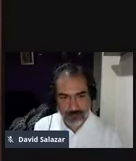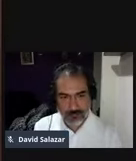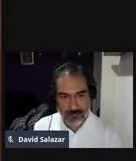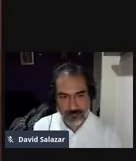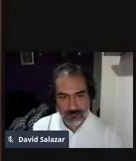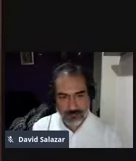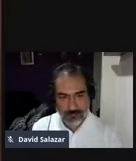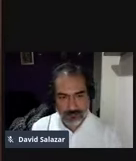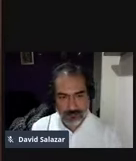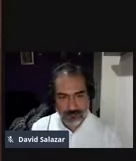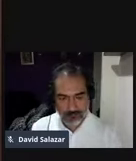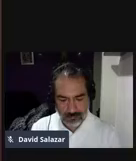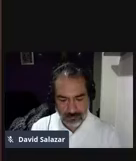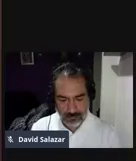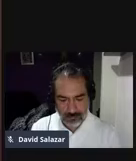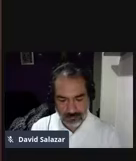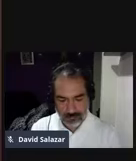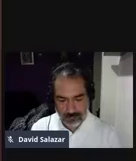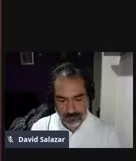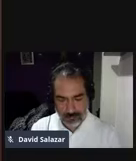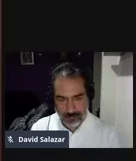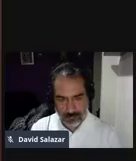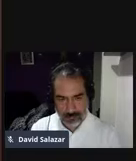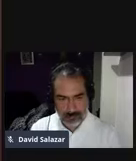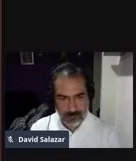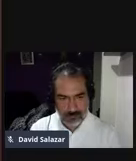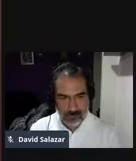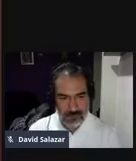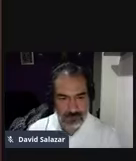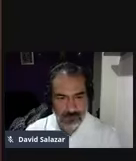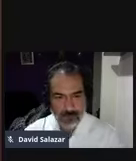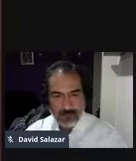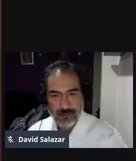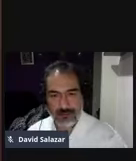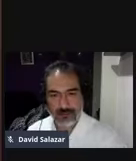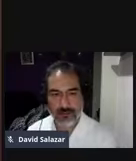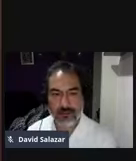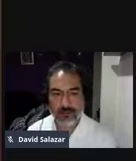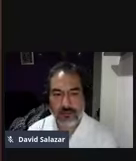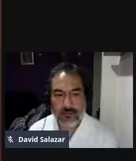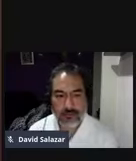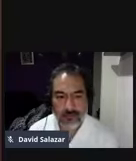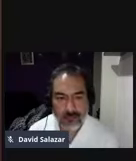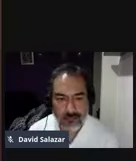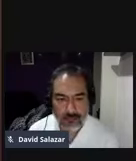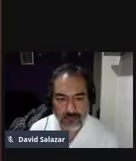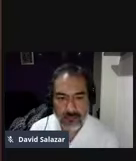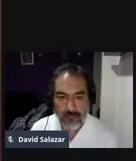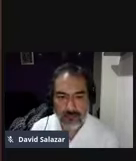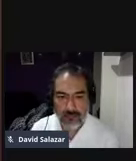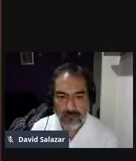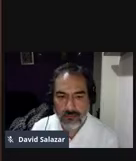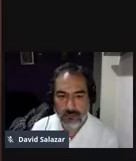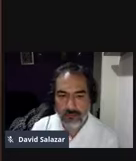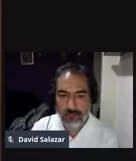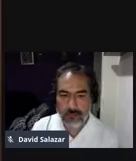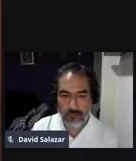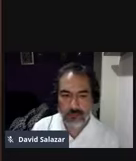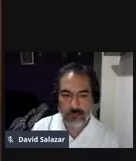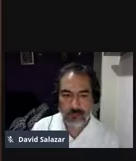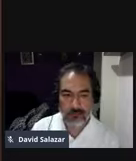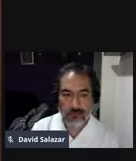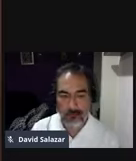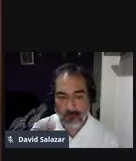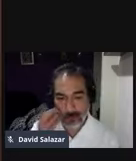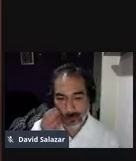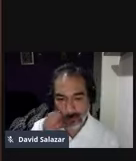motivantes, exactamente, ¿no? Es como lo forma la pedagogía, sobre todo en educación inicial, que